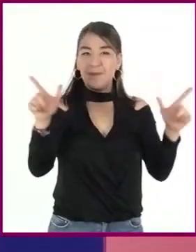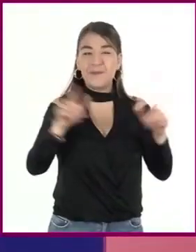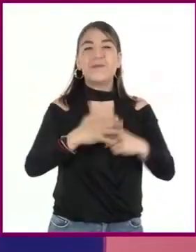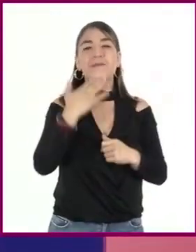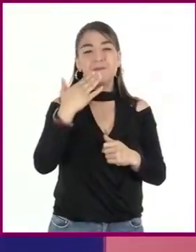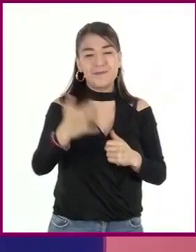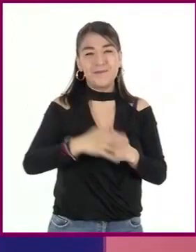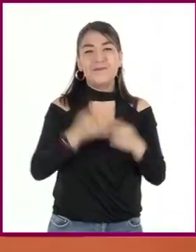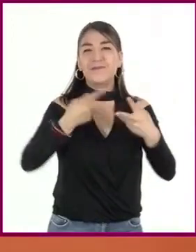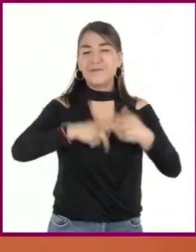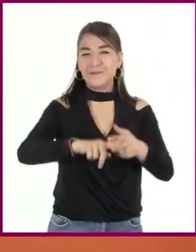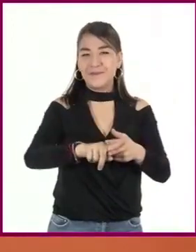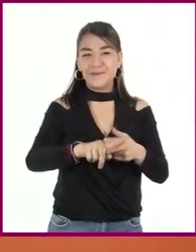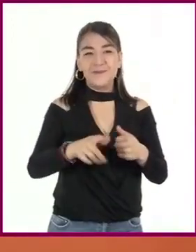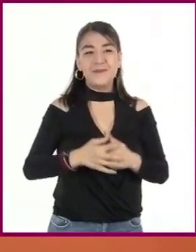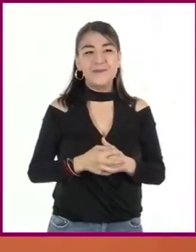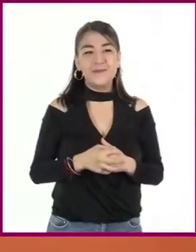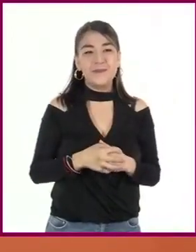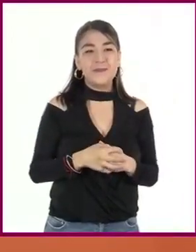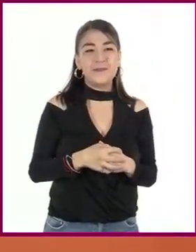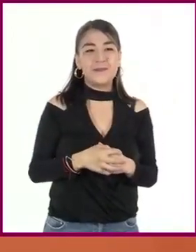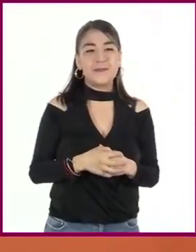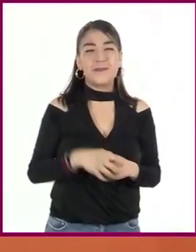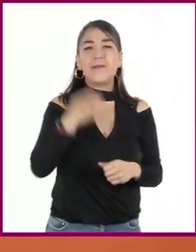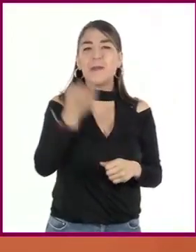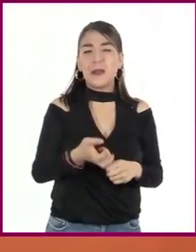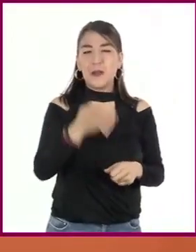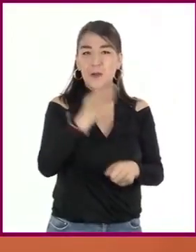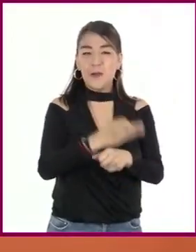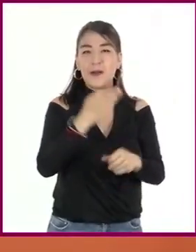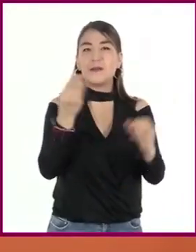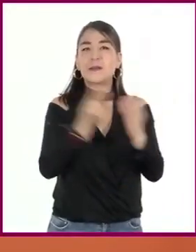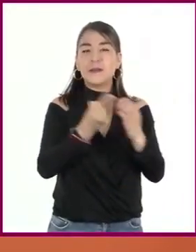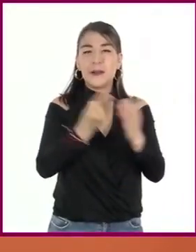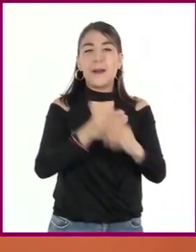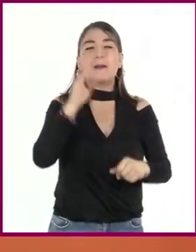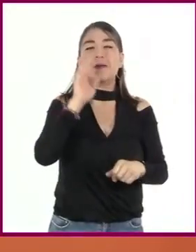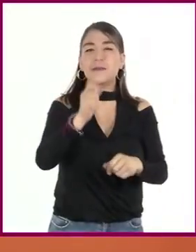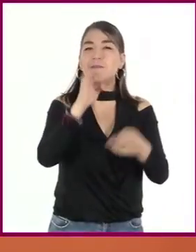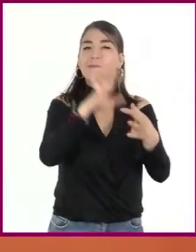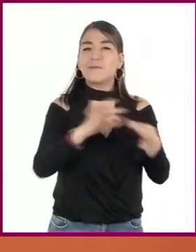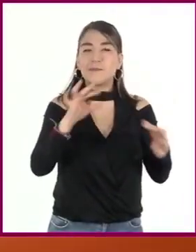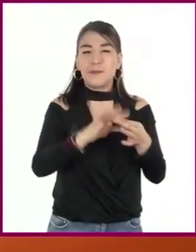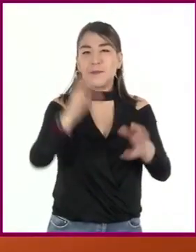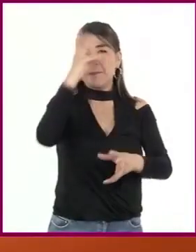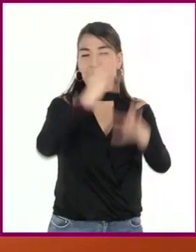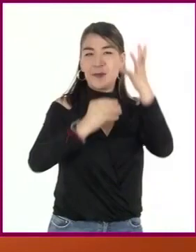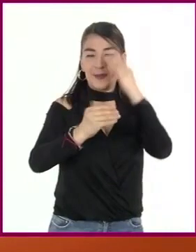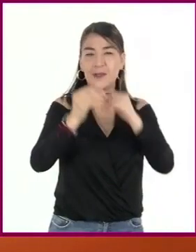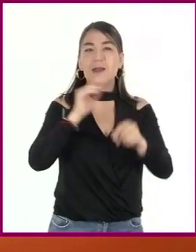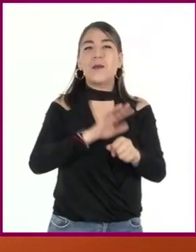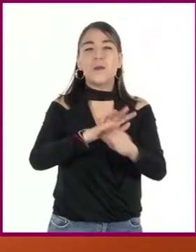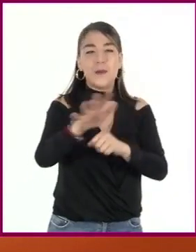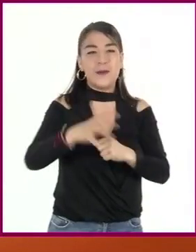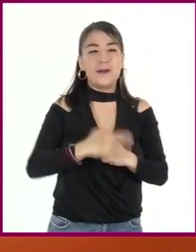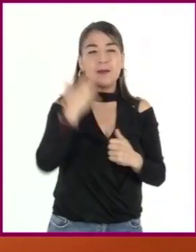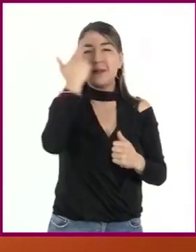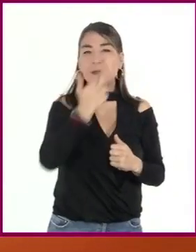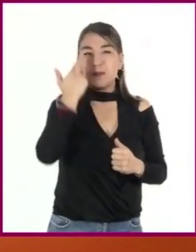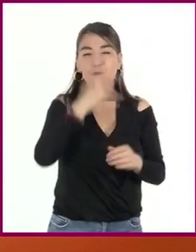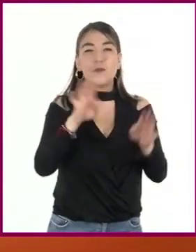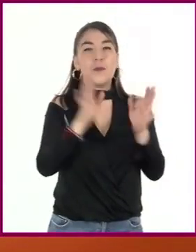bien, iniciemos. Durante esta sesión profundizaremos en el aprendizaje esperado. Analiza